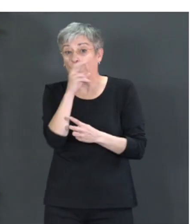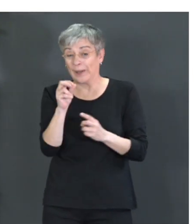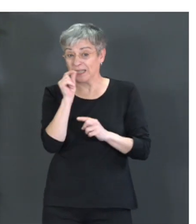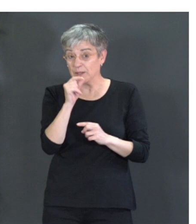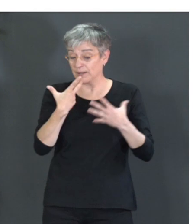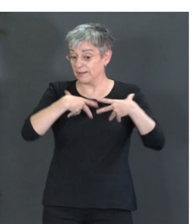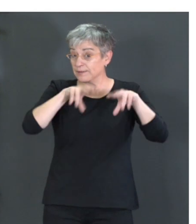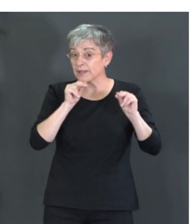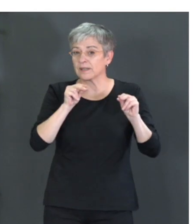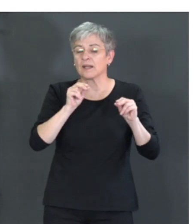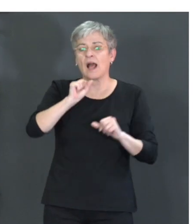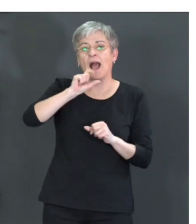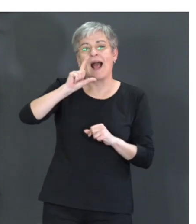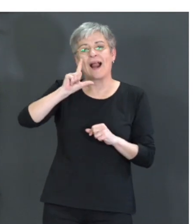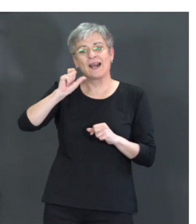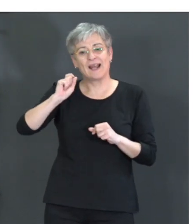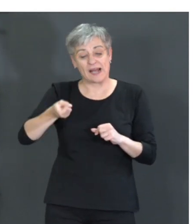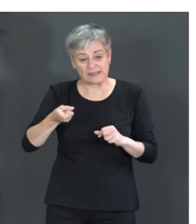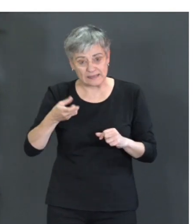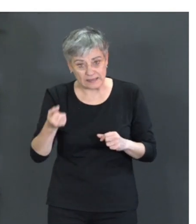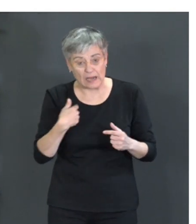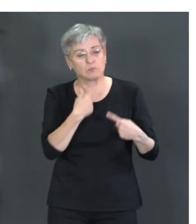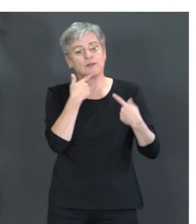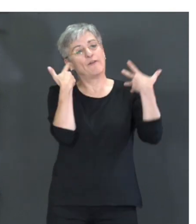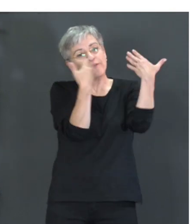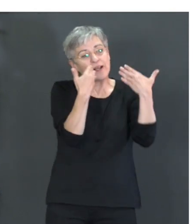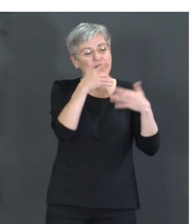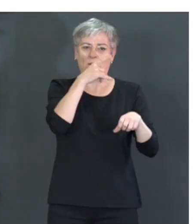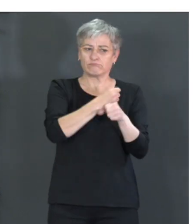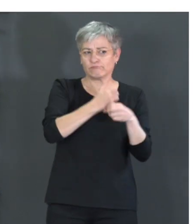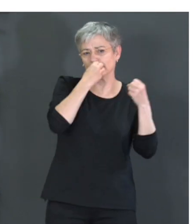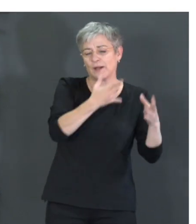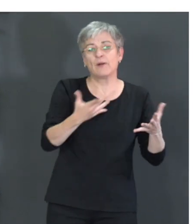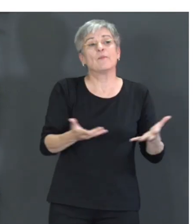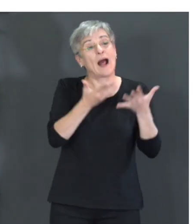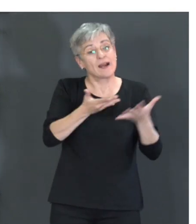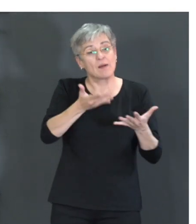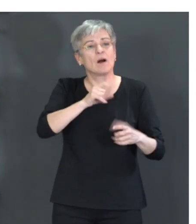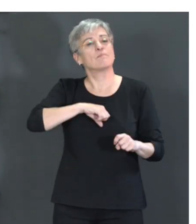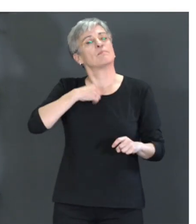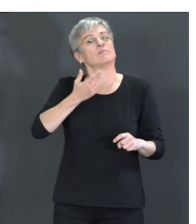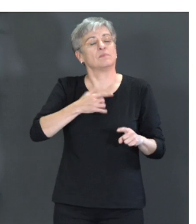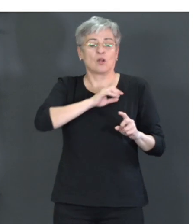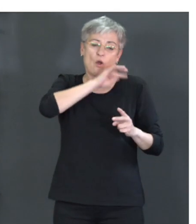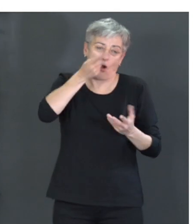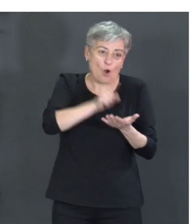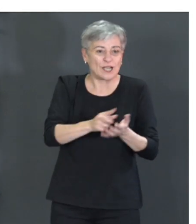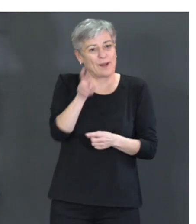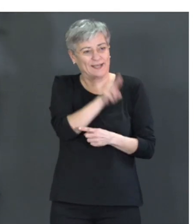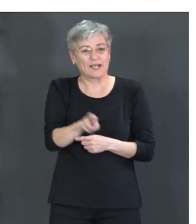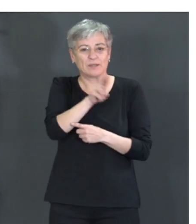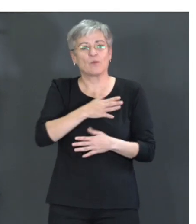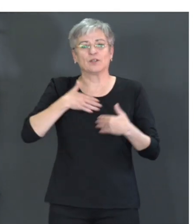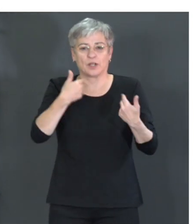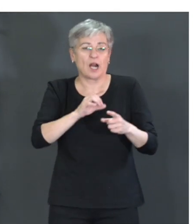comentado, lo que hace es, Alexa felicita por el trabajo a la persona y le anima a realizarlo, a repetirlo en otro momento o